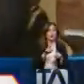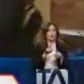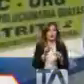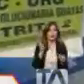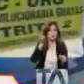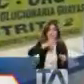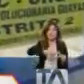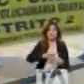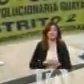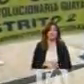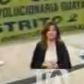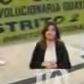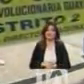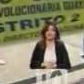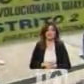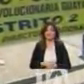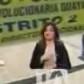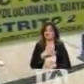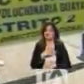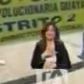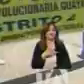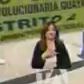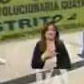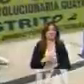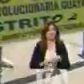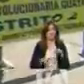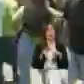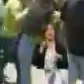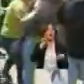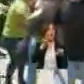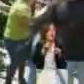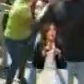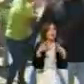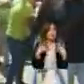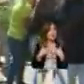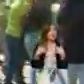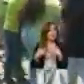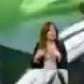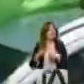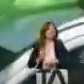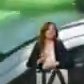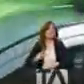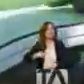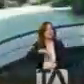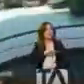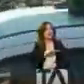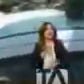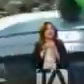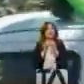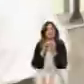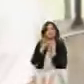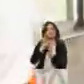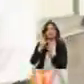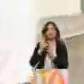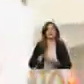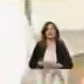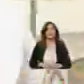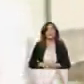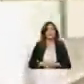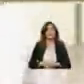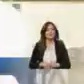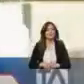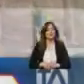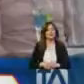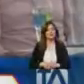del mismo. Irónicamente, en lo que coinciden los unos y los otros, es en repetir que ellos son Alianza País. Nosotros somos el